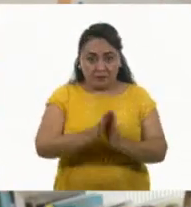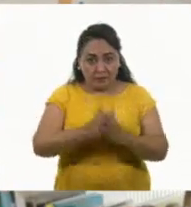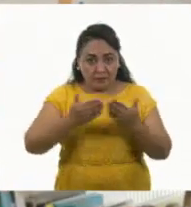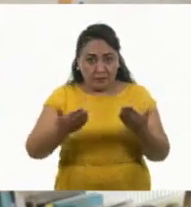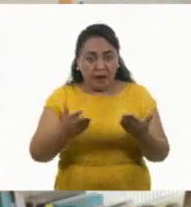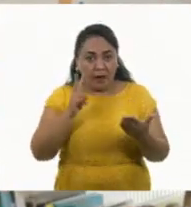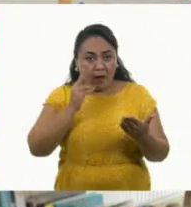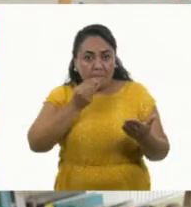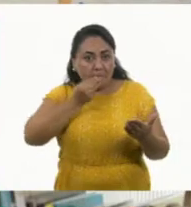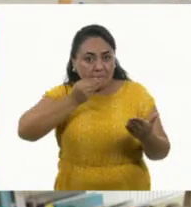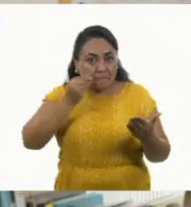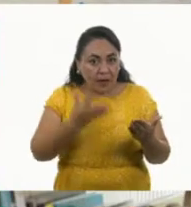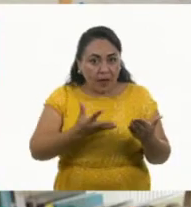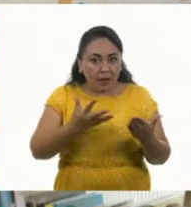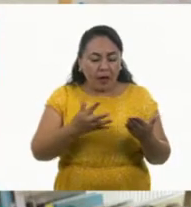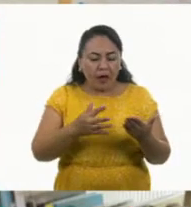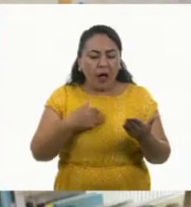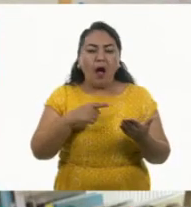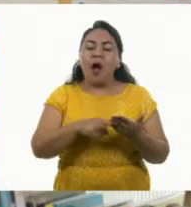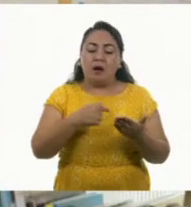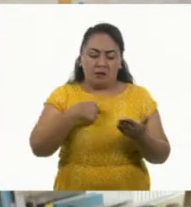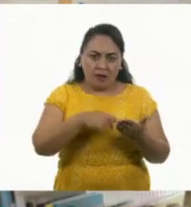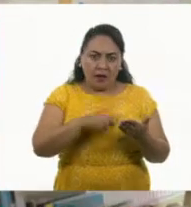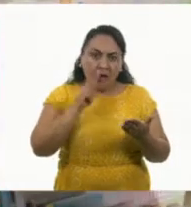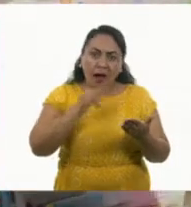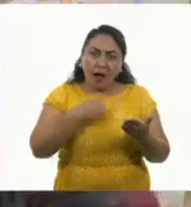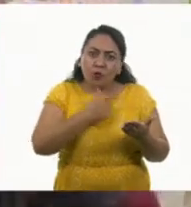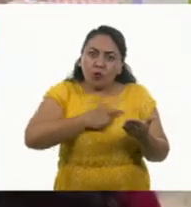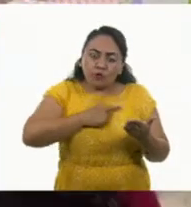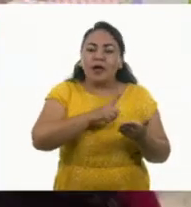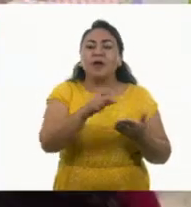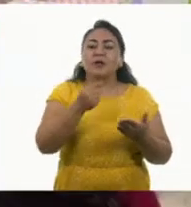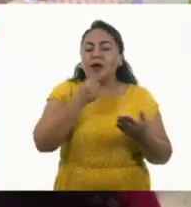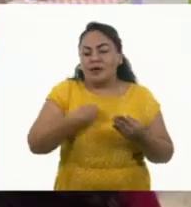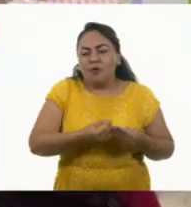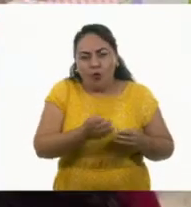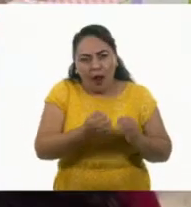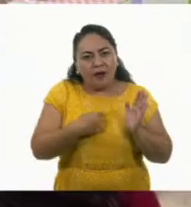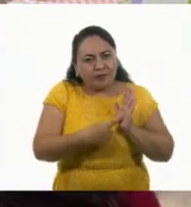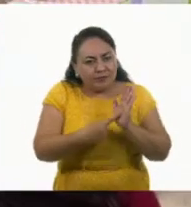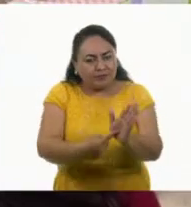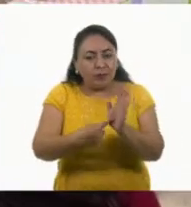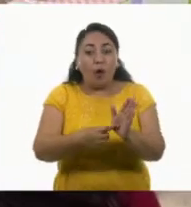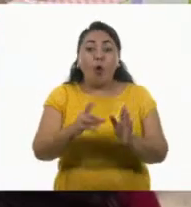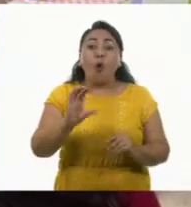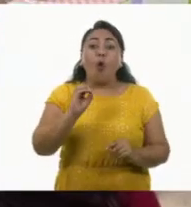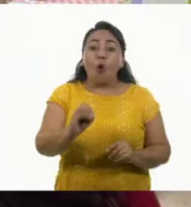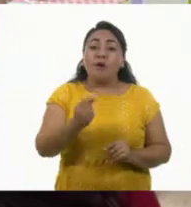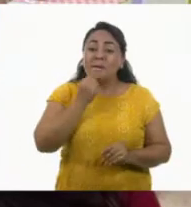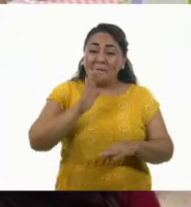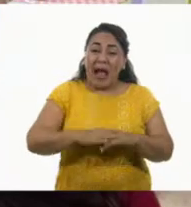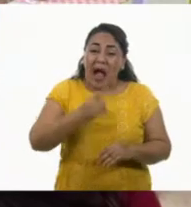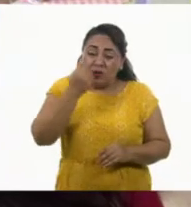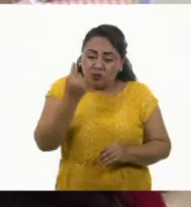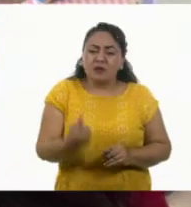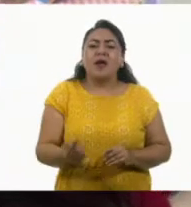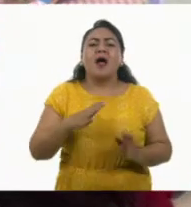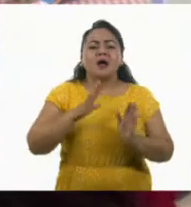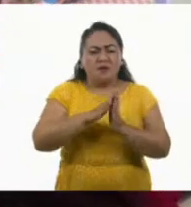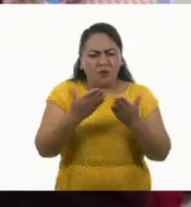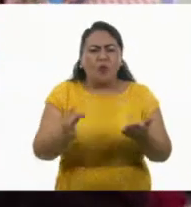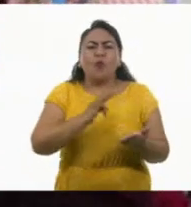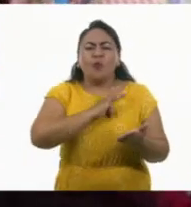lo primero que uno debe de hacer es compartirlos. Si se trata con niños muy pequeños, bueno, pues esa sorpresa que yo tengo con la literatura la